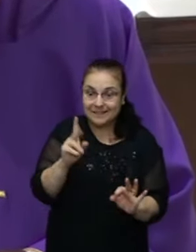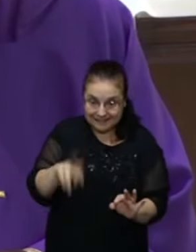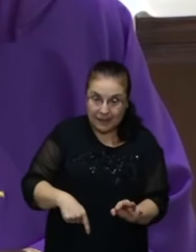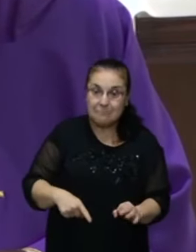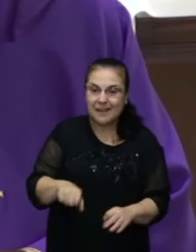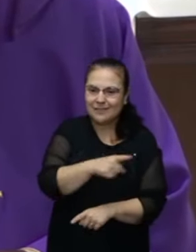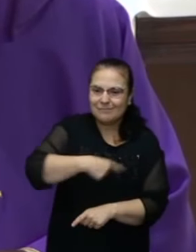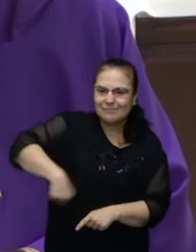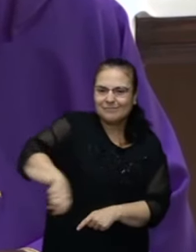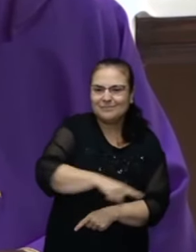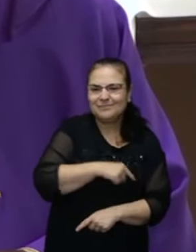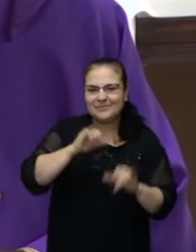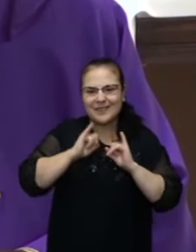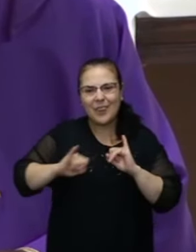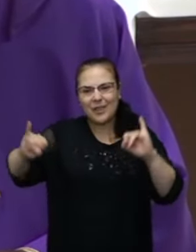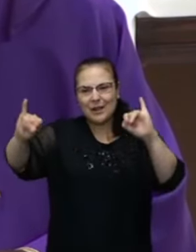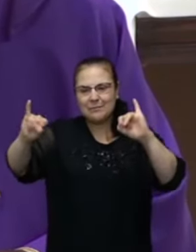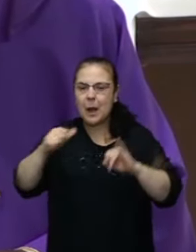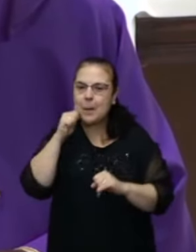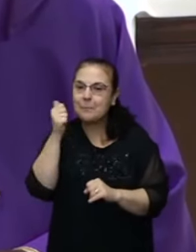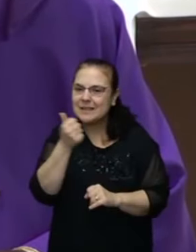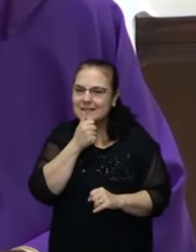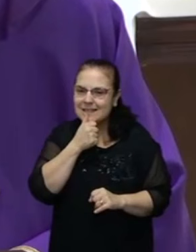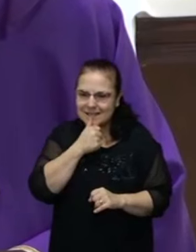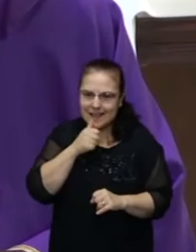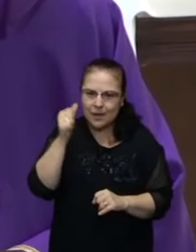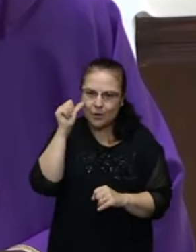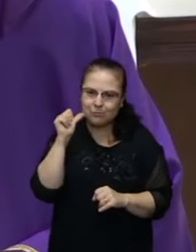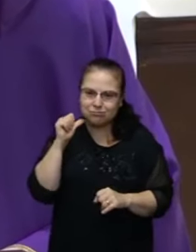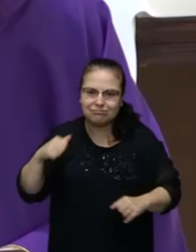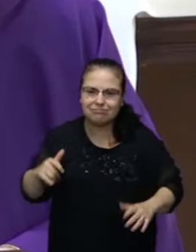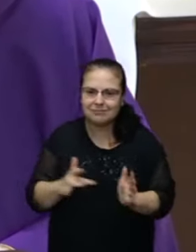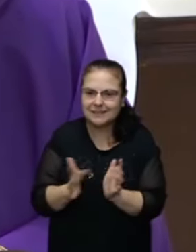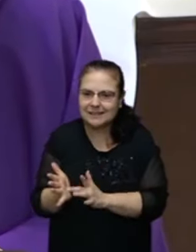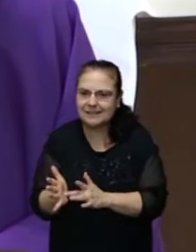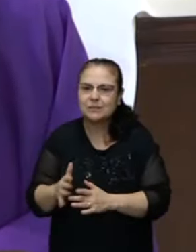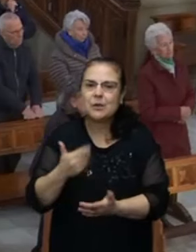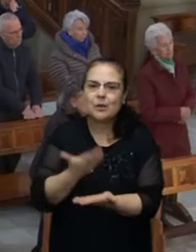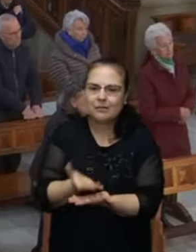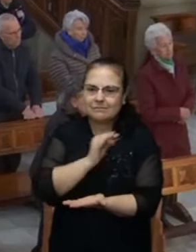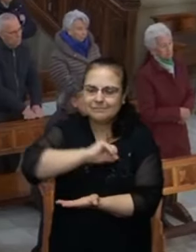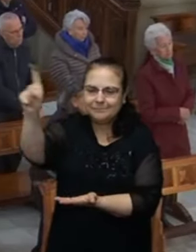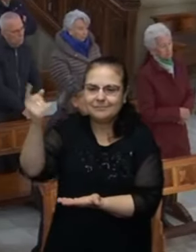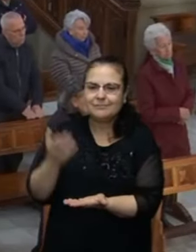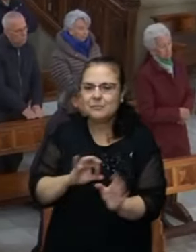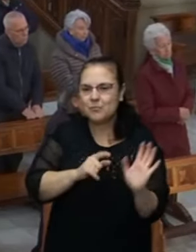a celebrar el misterio de la encarnación de Cristo, roguemos al Señor.